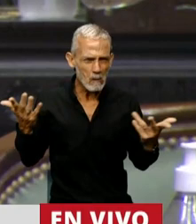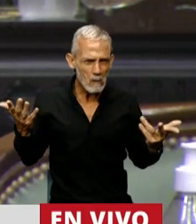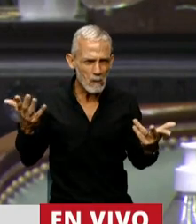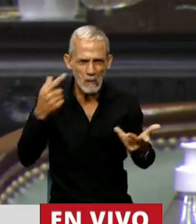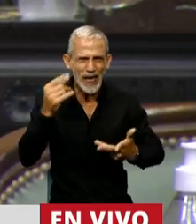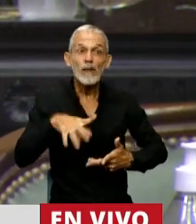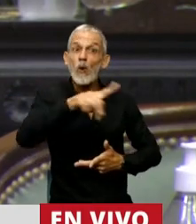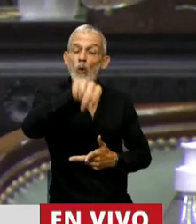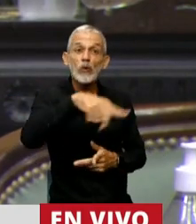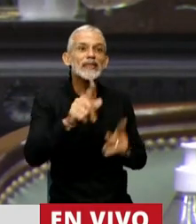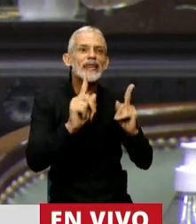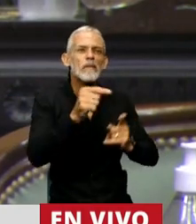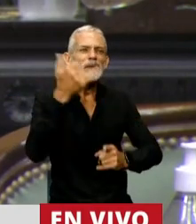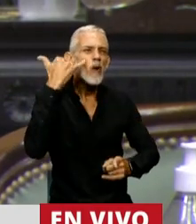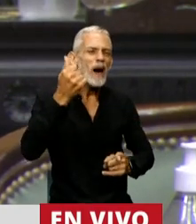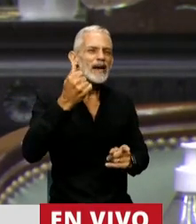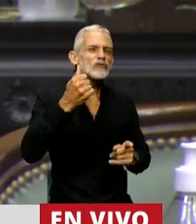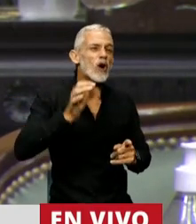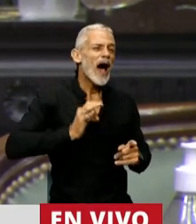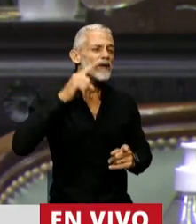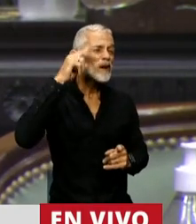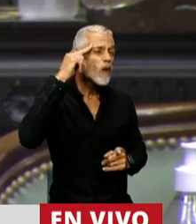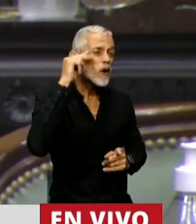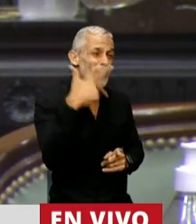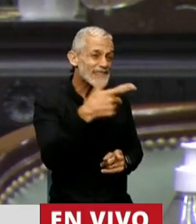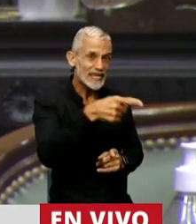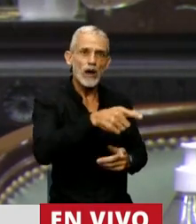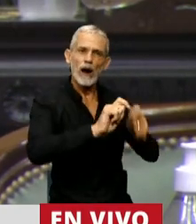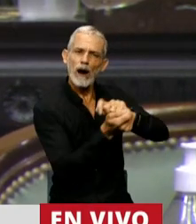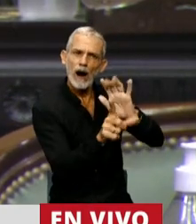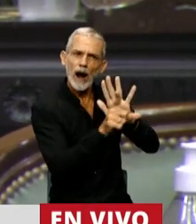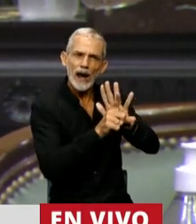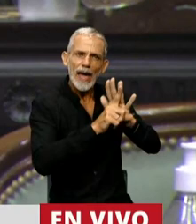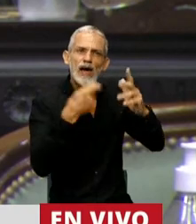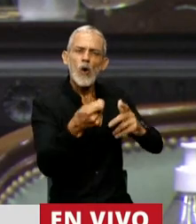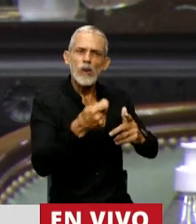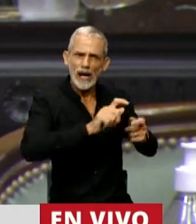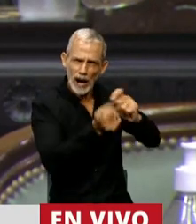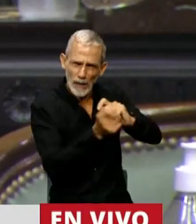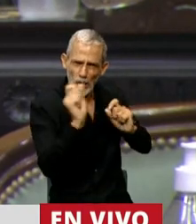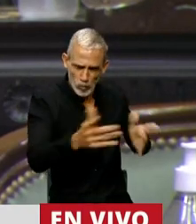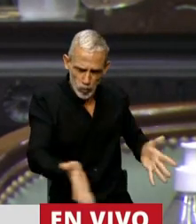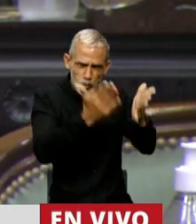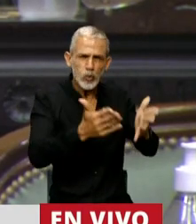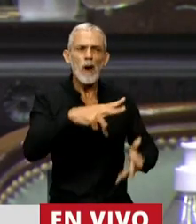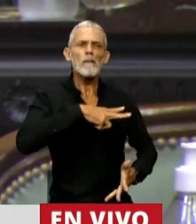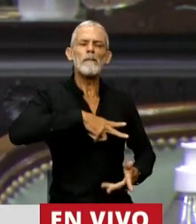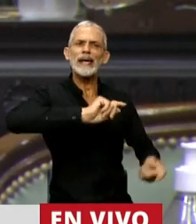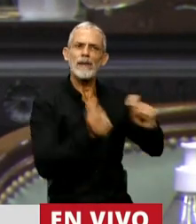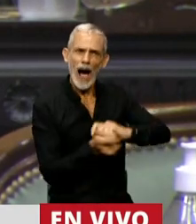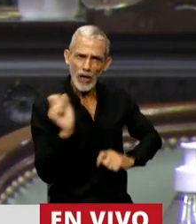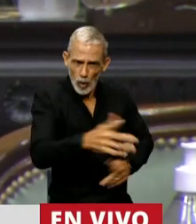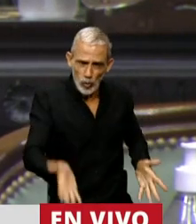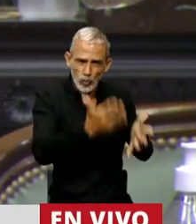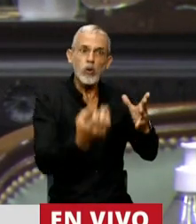olvida que ustedes, en mayo de 1993, modificaron el sistema jubilatorio, lo privatizaron,